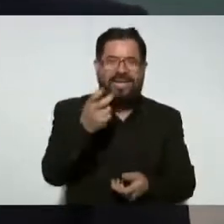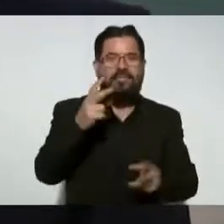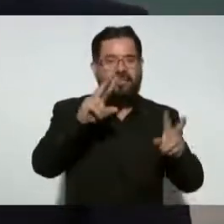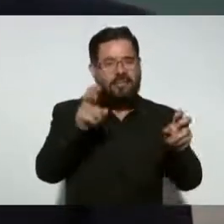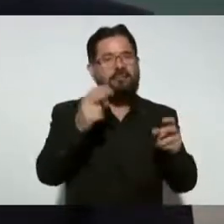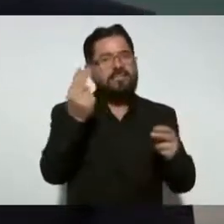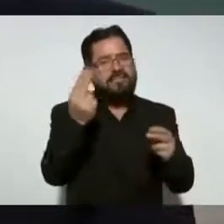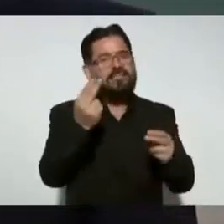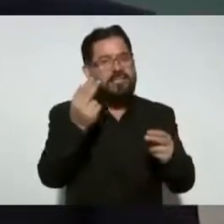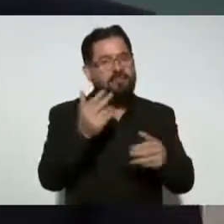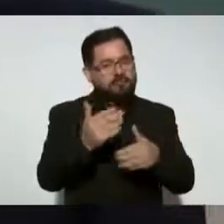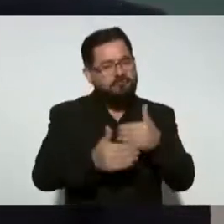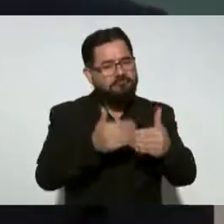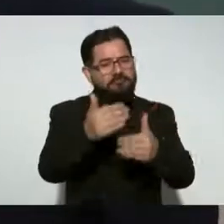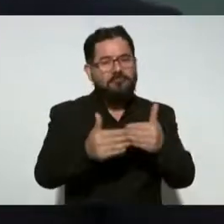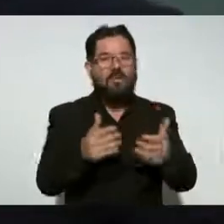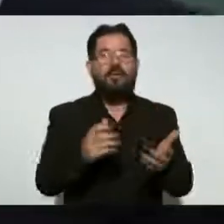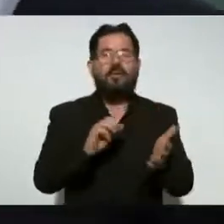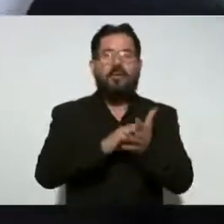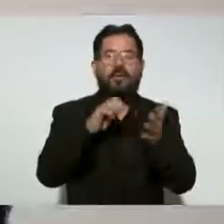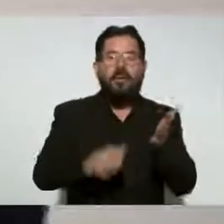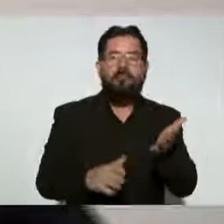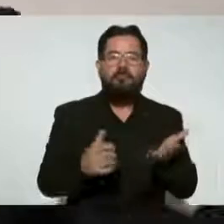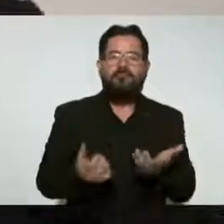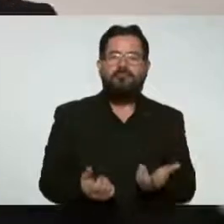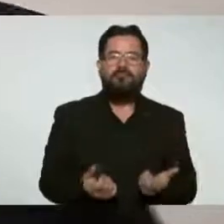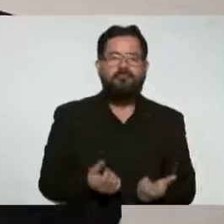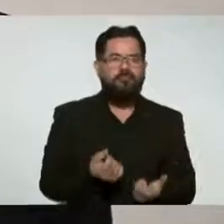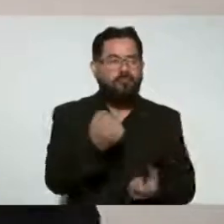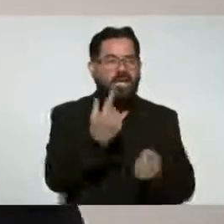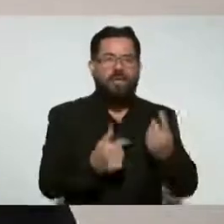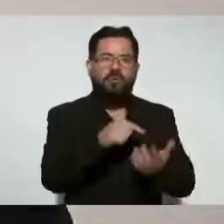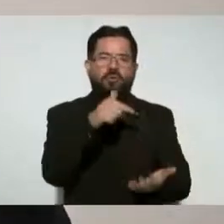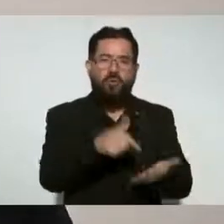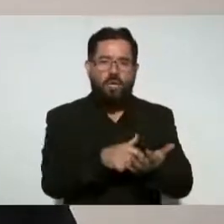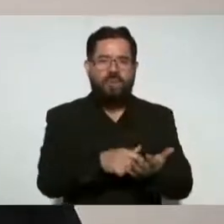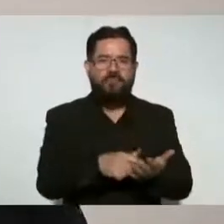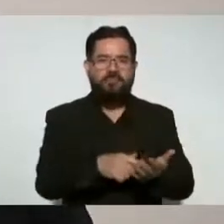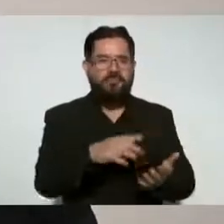Hay lugares en donde se tienen los hospitales,